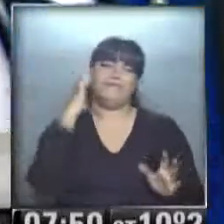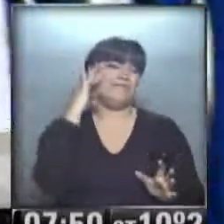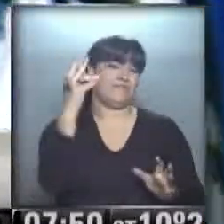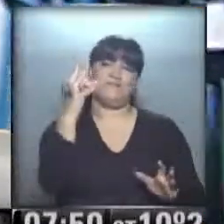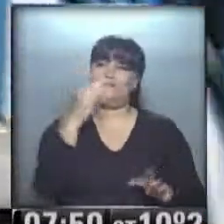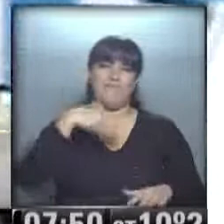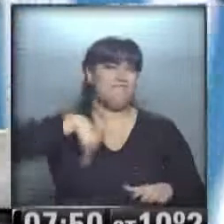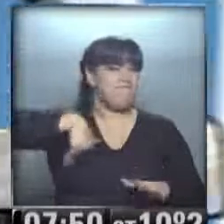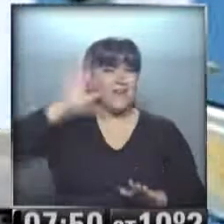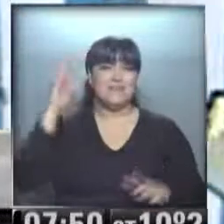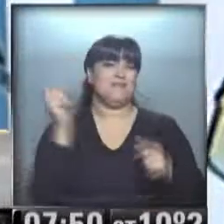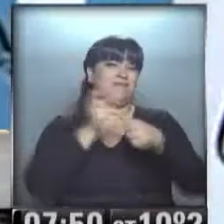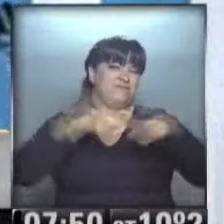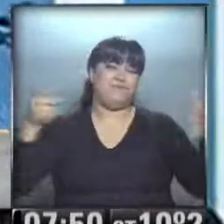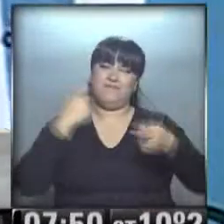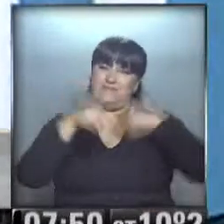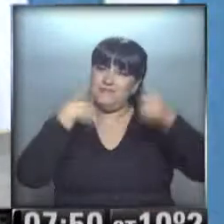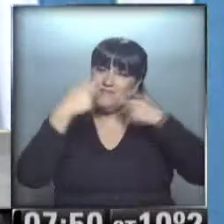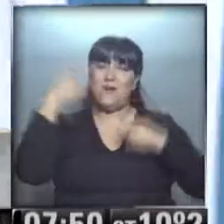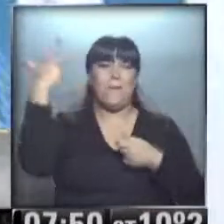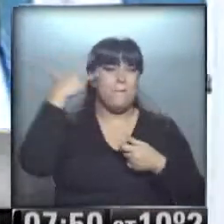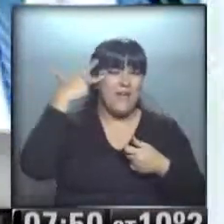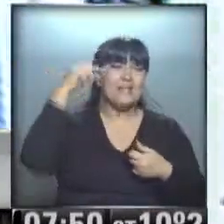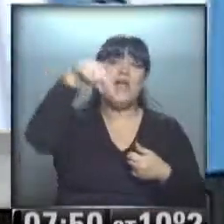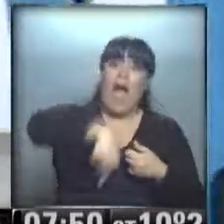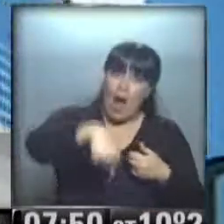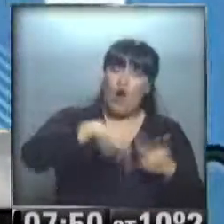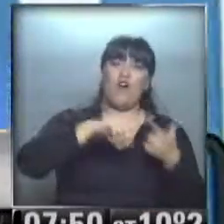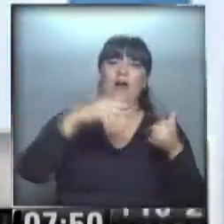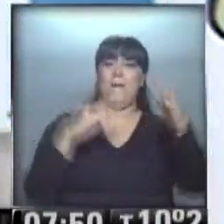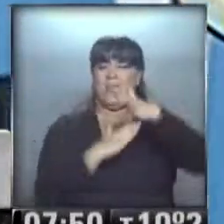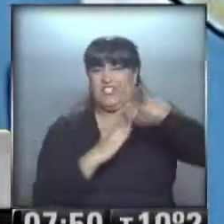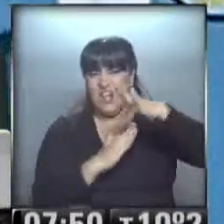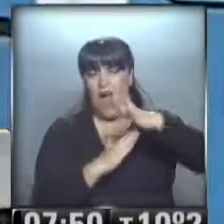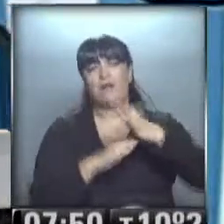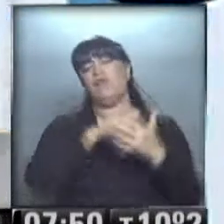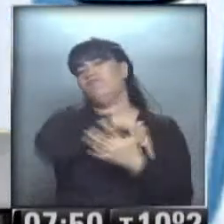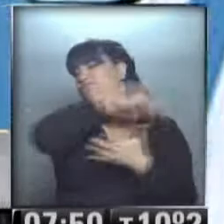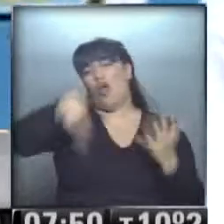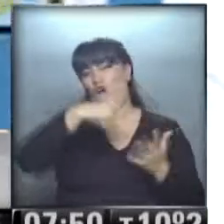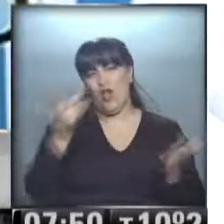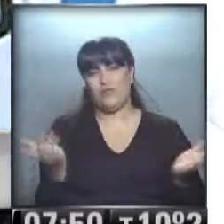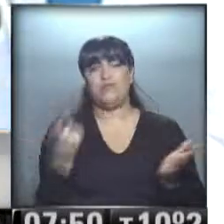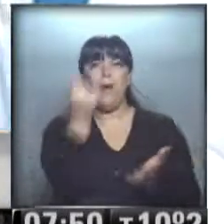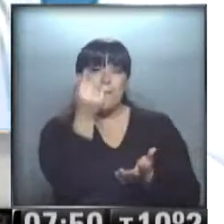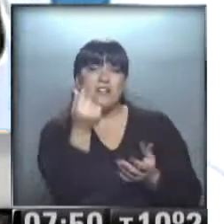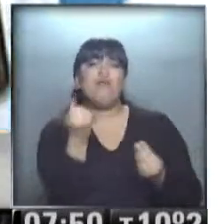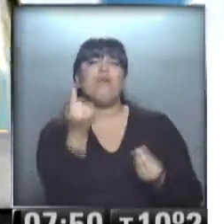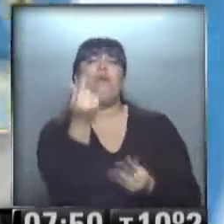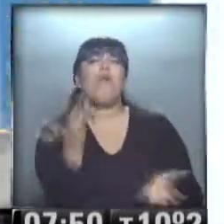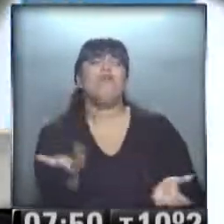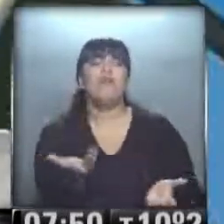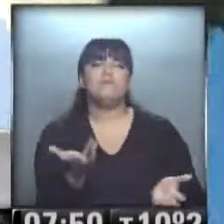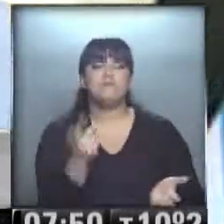se llevan haciendo ejercicio mes y ahora mascherano bueno todos que hablamos después ya están accesibles cuánto valen